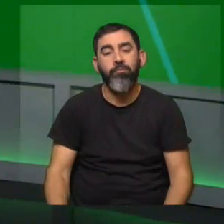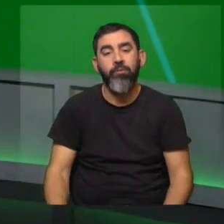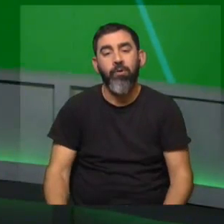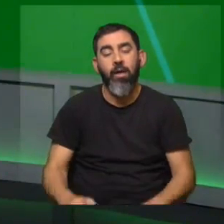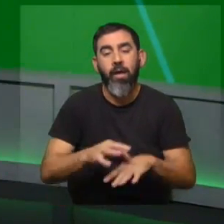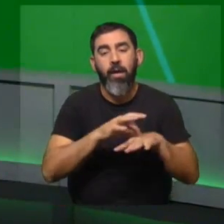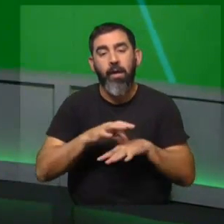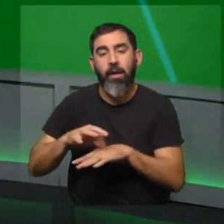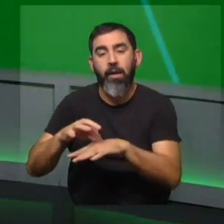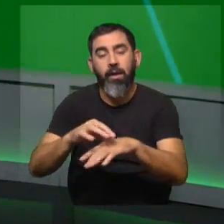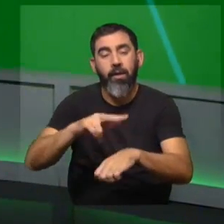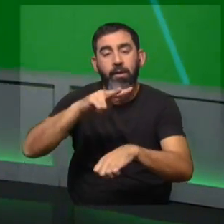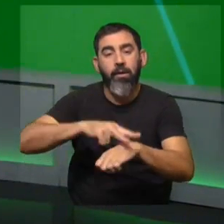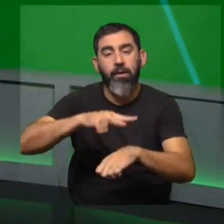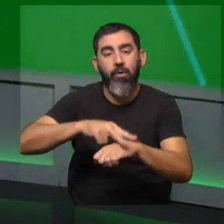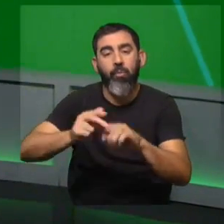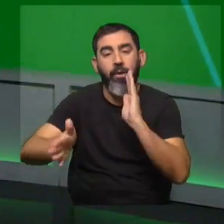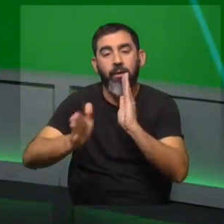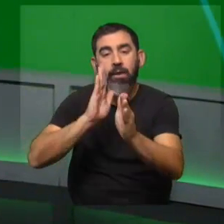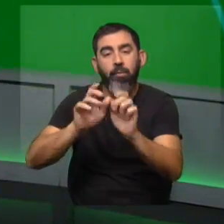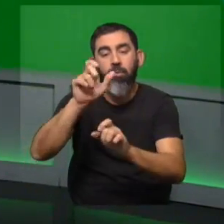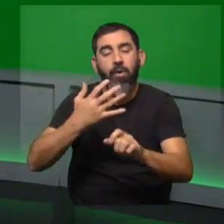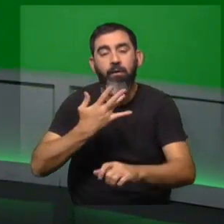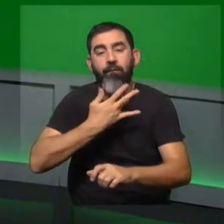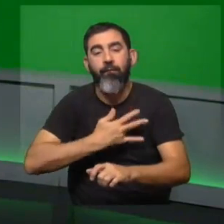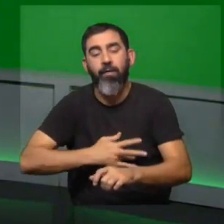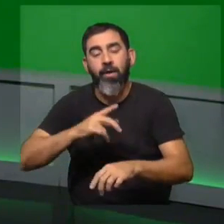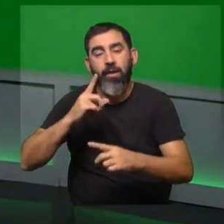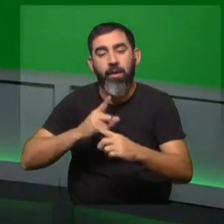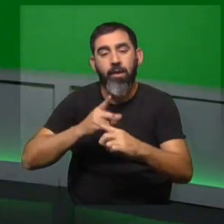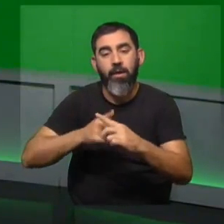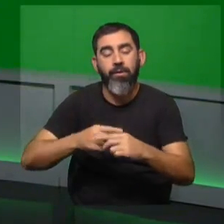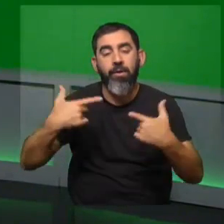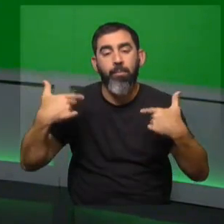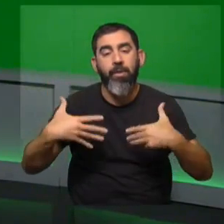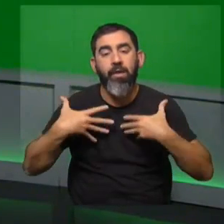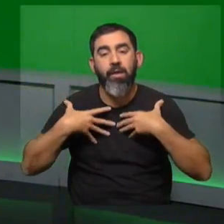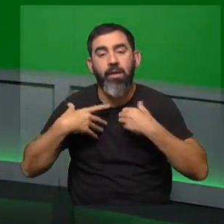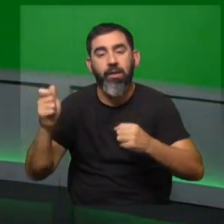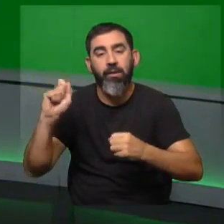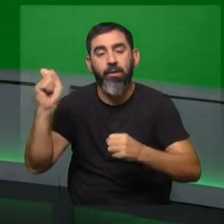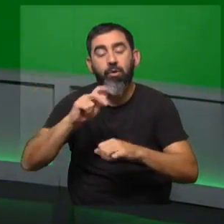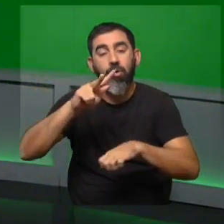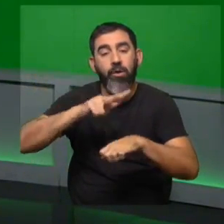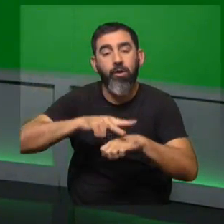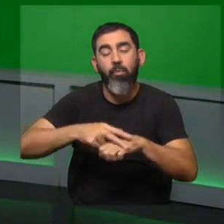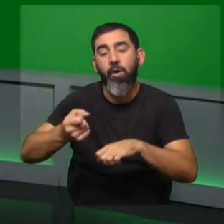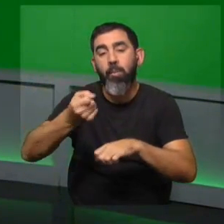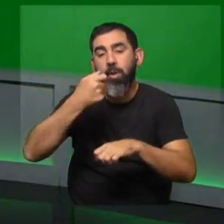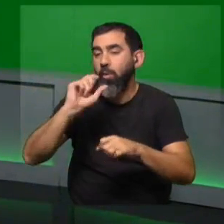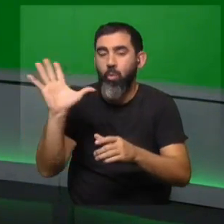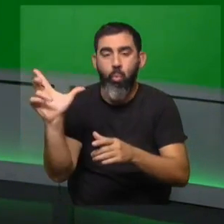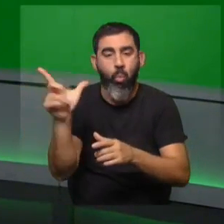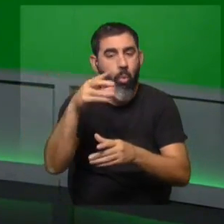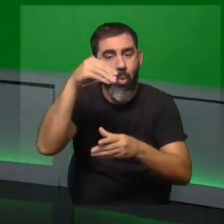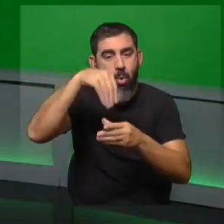la nueva guía de recomendaciones para el tratamiento de personas VIH positivas del Ministerio de salud pública está recomendando medicación que no está